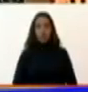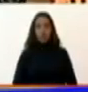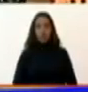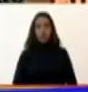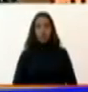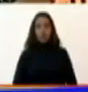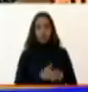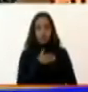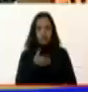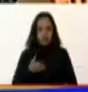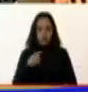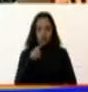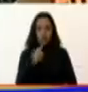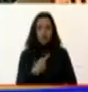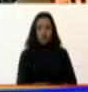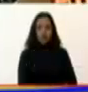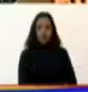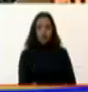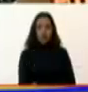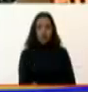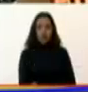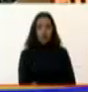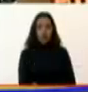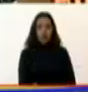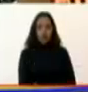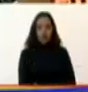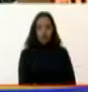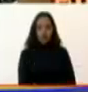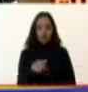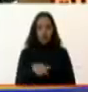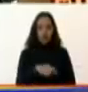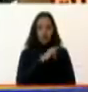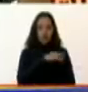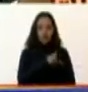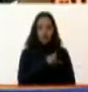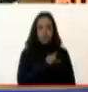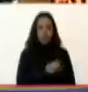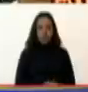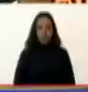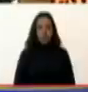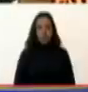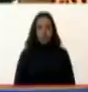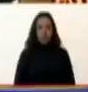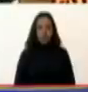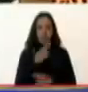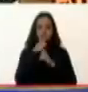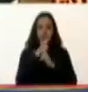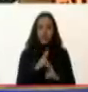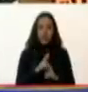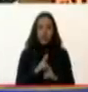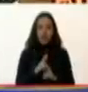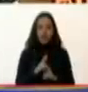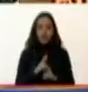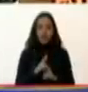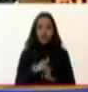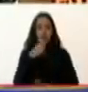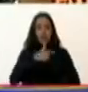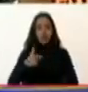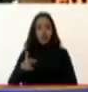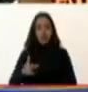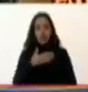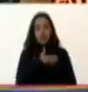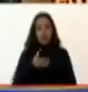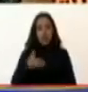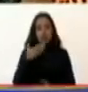Yo quiero decir que esta universidad es la respuesta a un clamor, presidente, a un